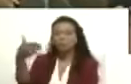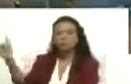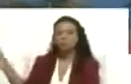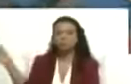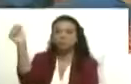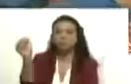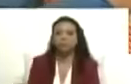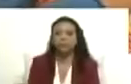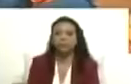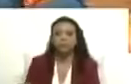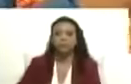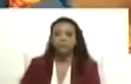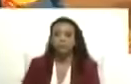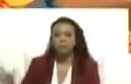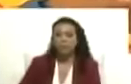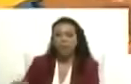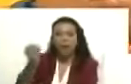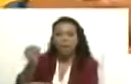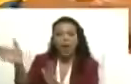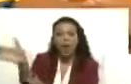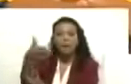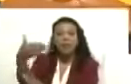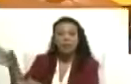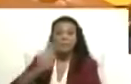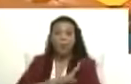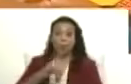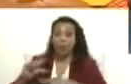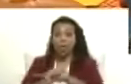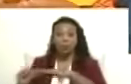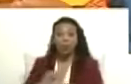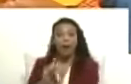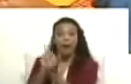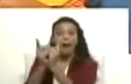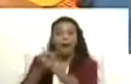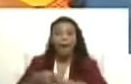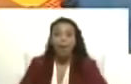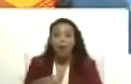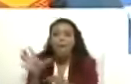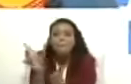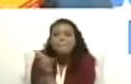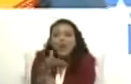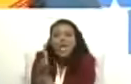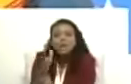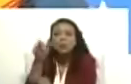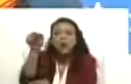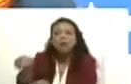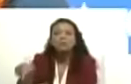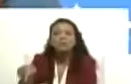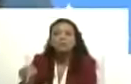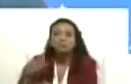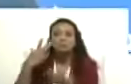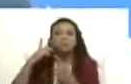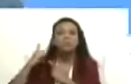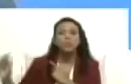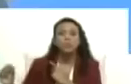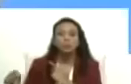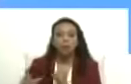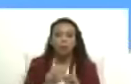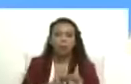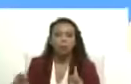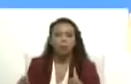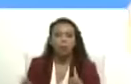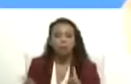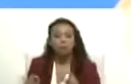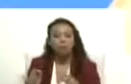de izarla, la cambió por una bandera pequeñita y la dejó izada ahí y se fue. Pues